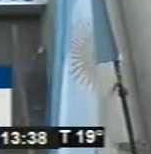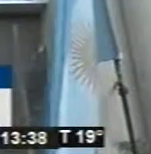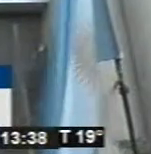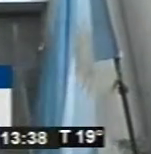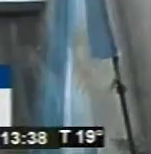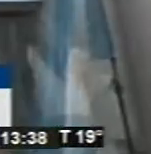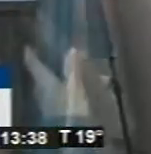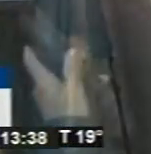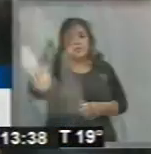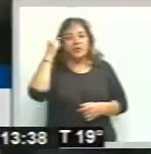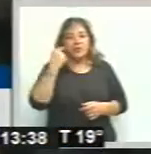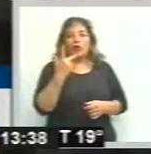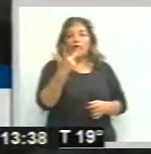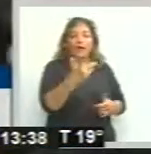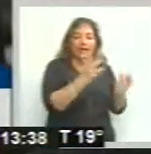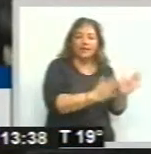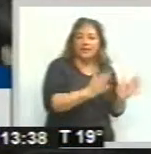principio se está pensado que sea en tres etapas.